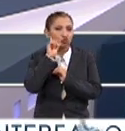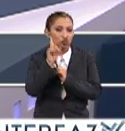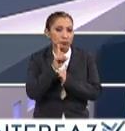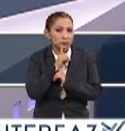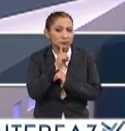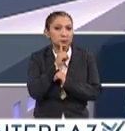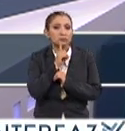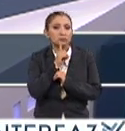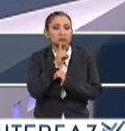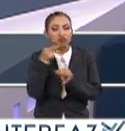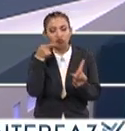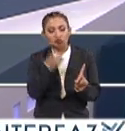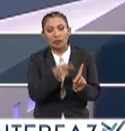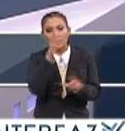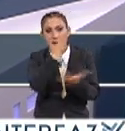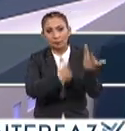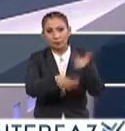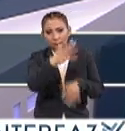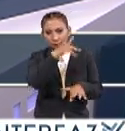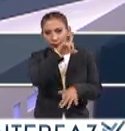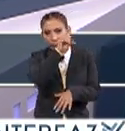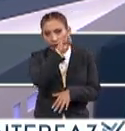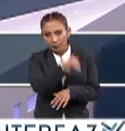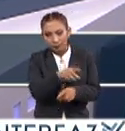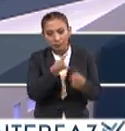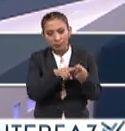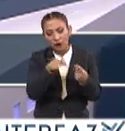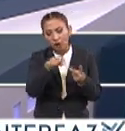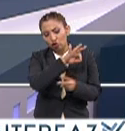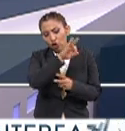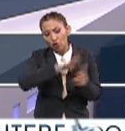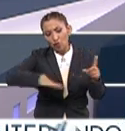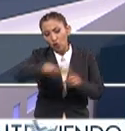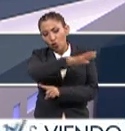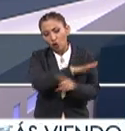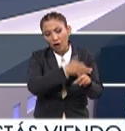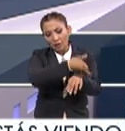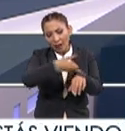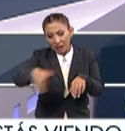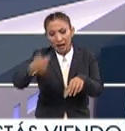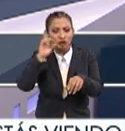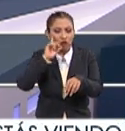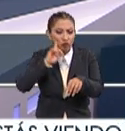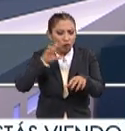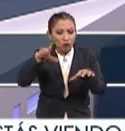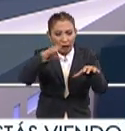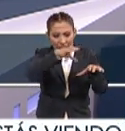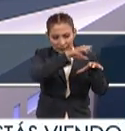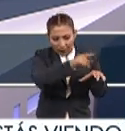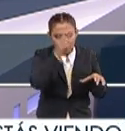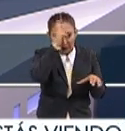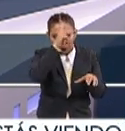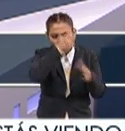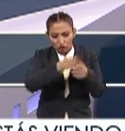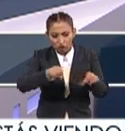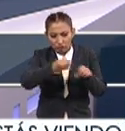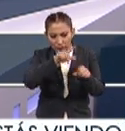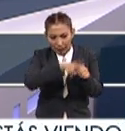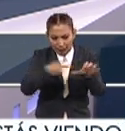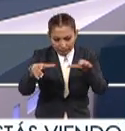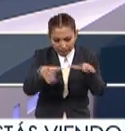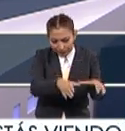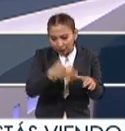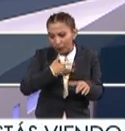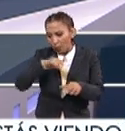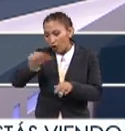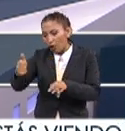sordos, pues ubicamos la lengua de señas mexicana, todo el contexto de la familia del sordo, en esa parte psicosocial. Y